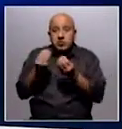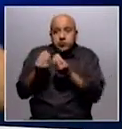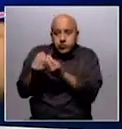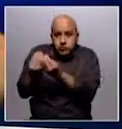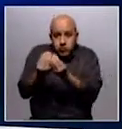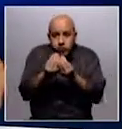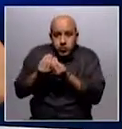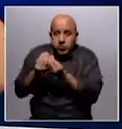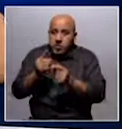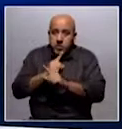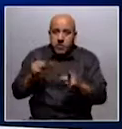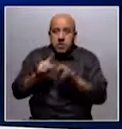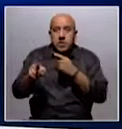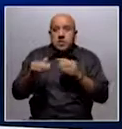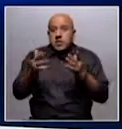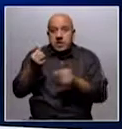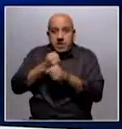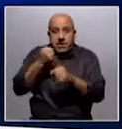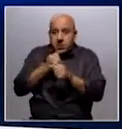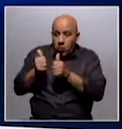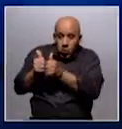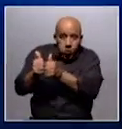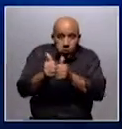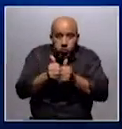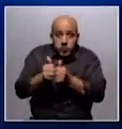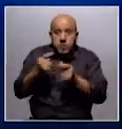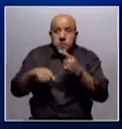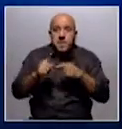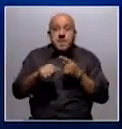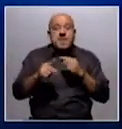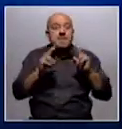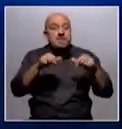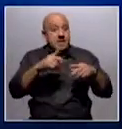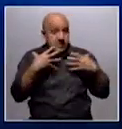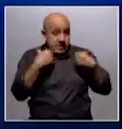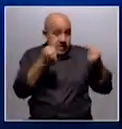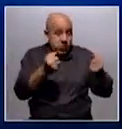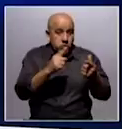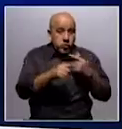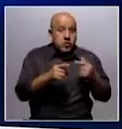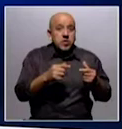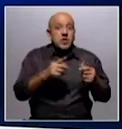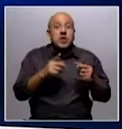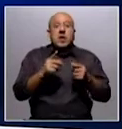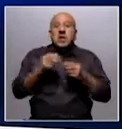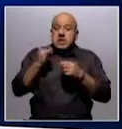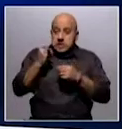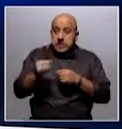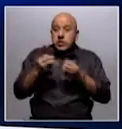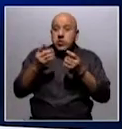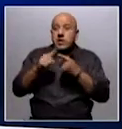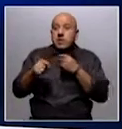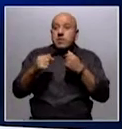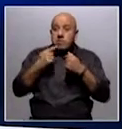juntos y transpirando y trabajando durante horas bastante altera en la cadena productiva exactamente por otro lado